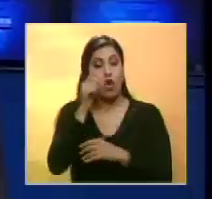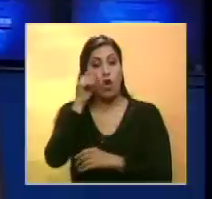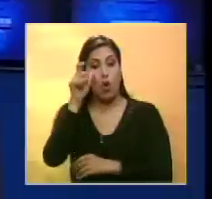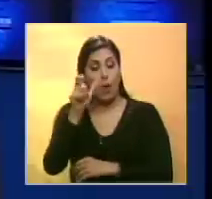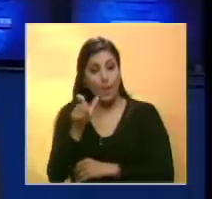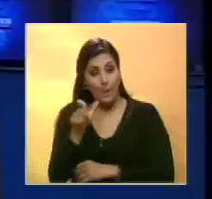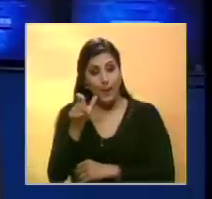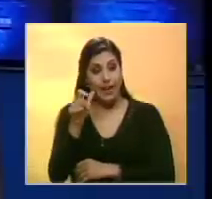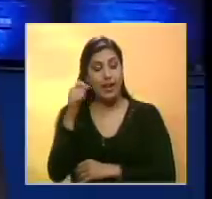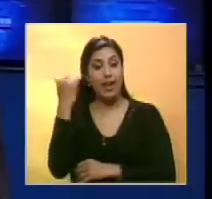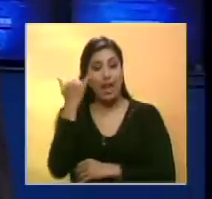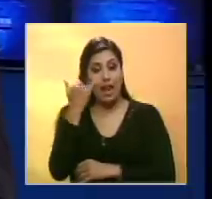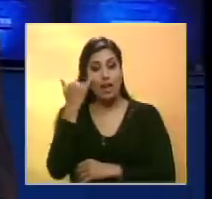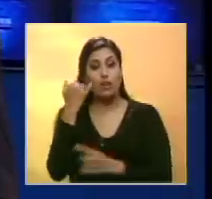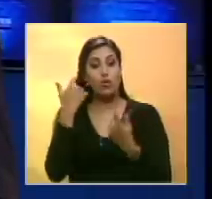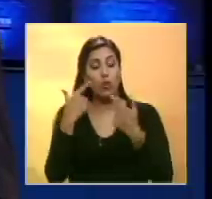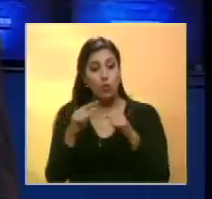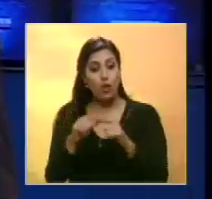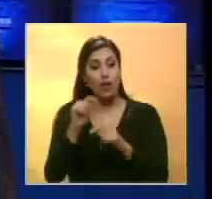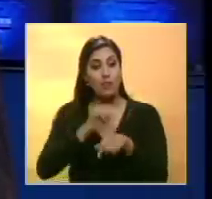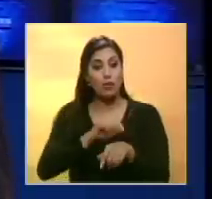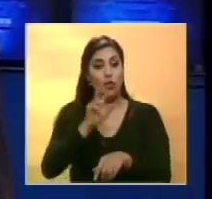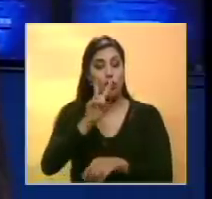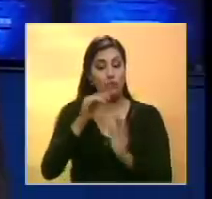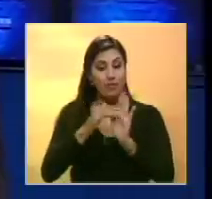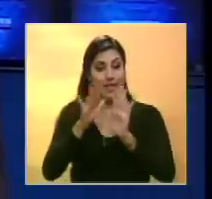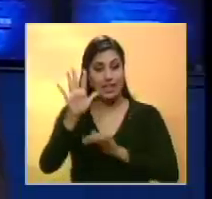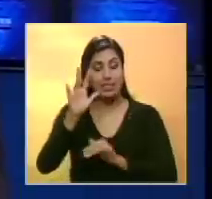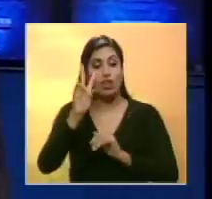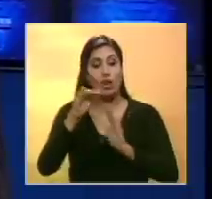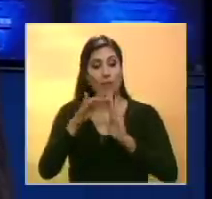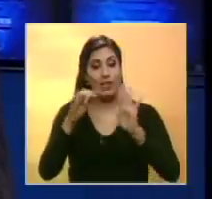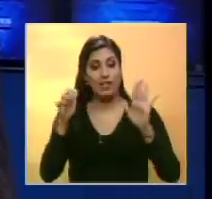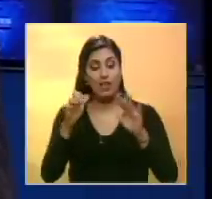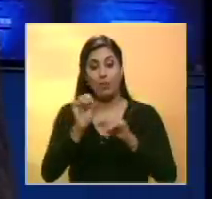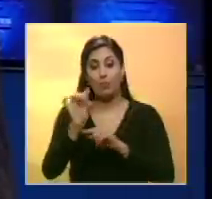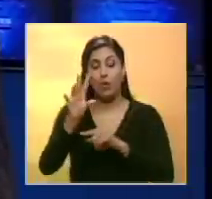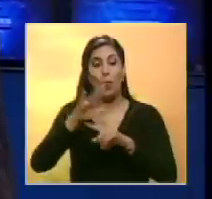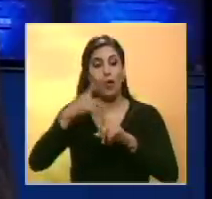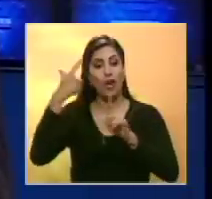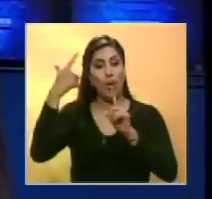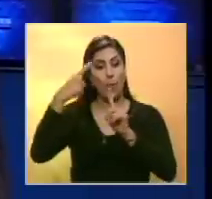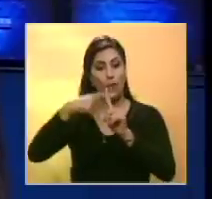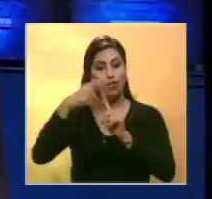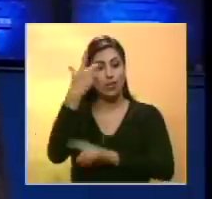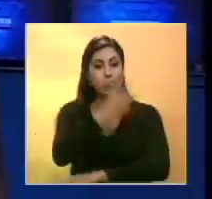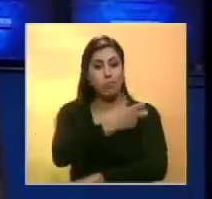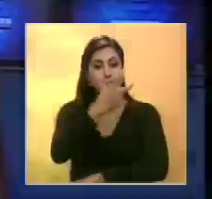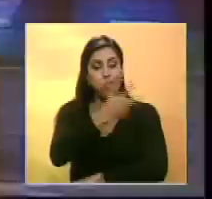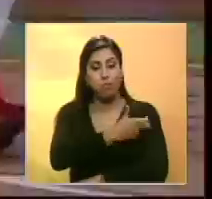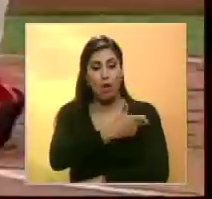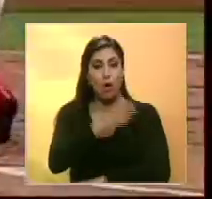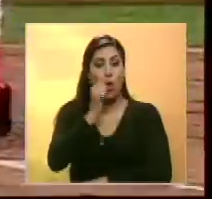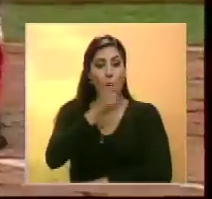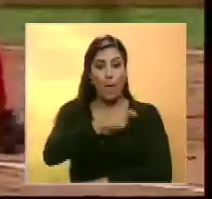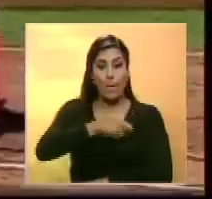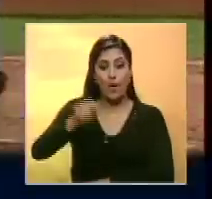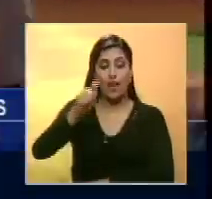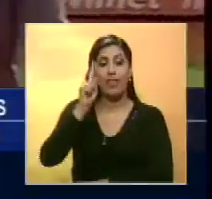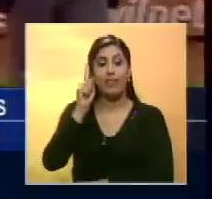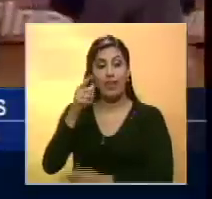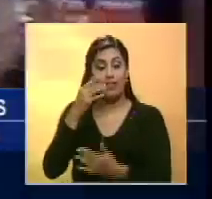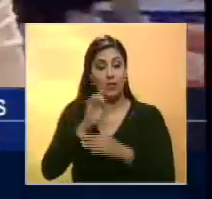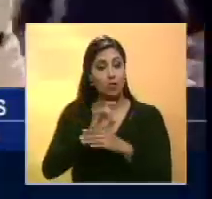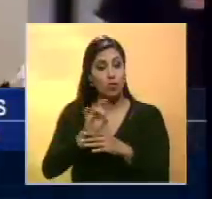Cabrera, el triple de Coronado de la 2015-2016, fueron suspendidos por dar positivo en las pruebas antidopaje. El Samurai tendrá que cumplir